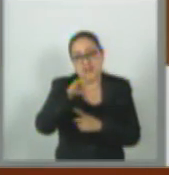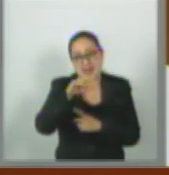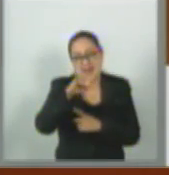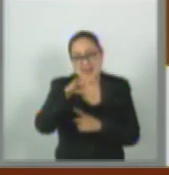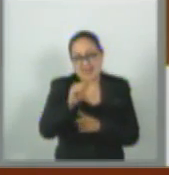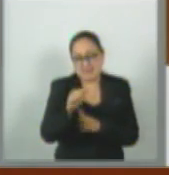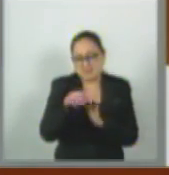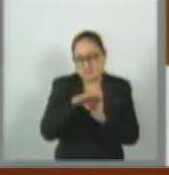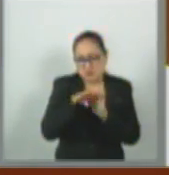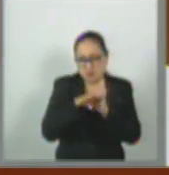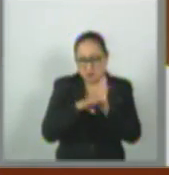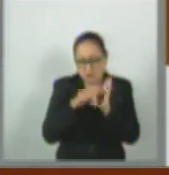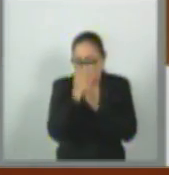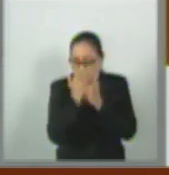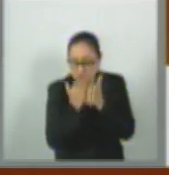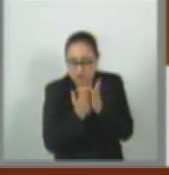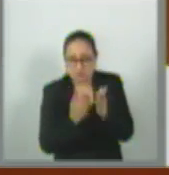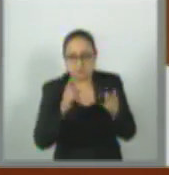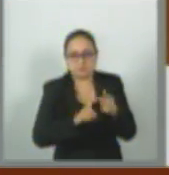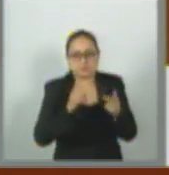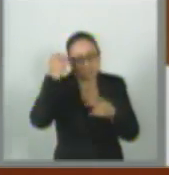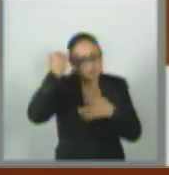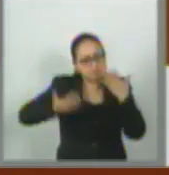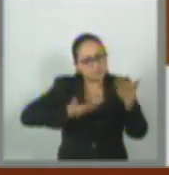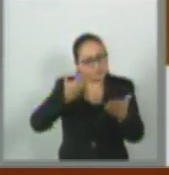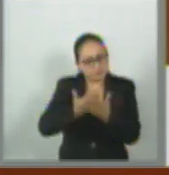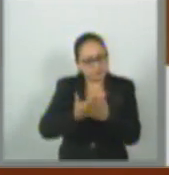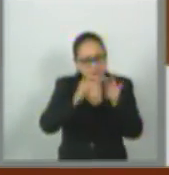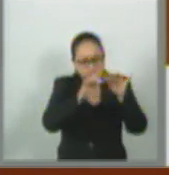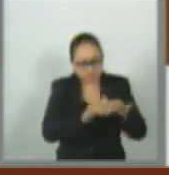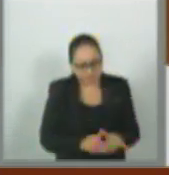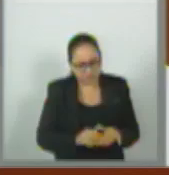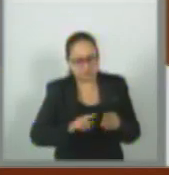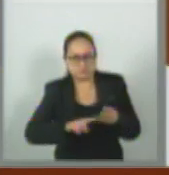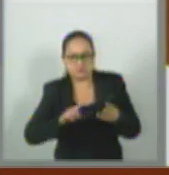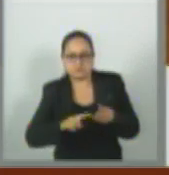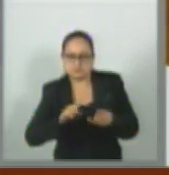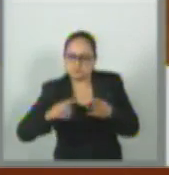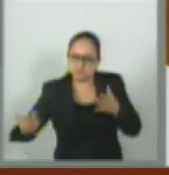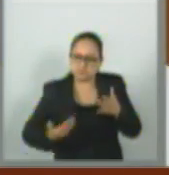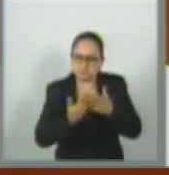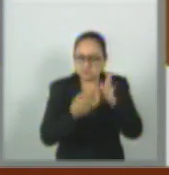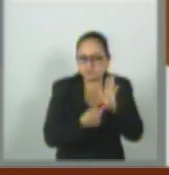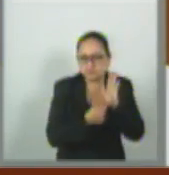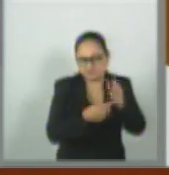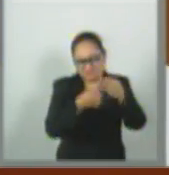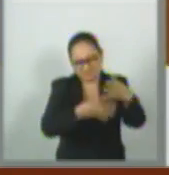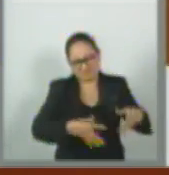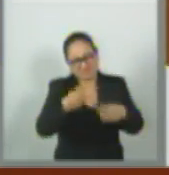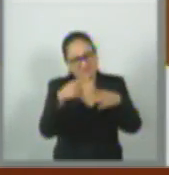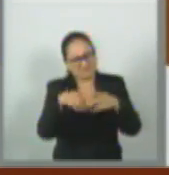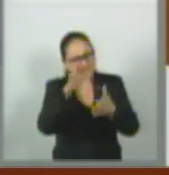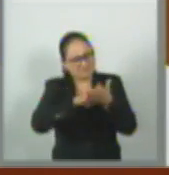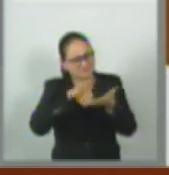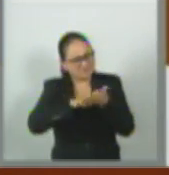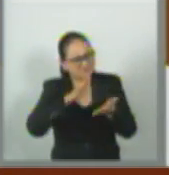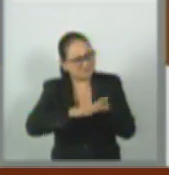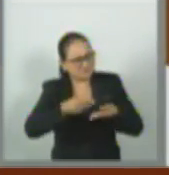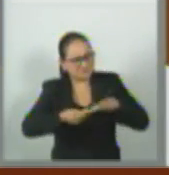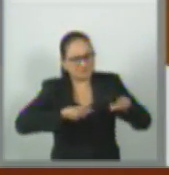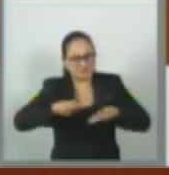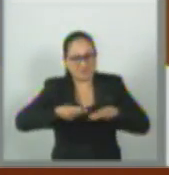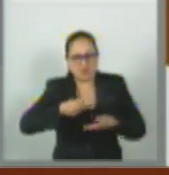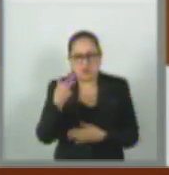congreso de la unión las iniciativas minutas proposiciones y demás documentos relacionados con el